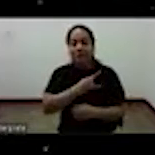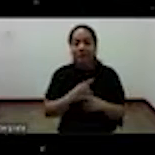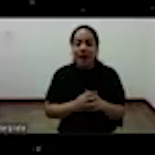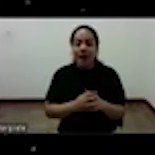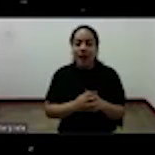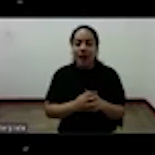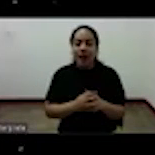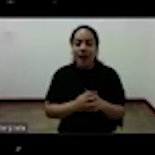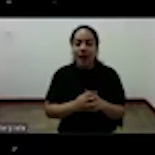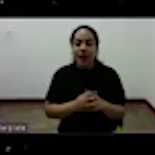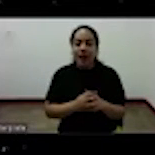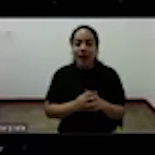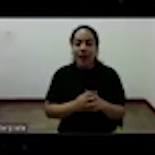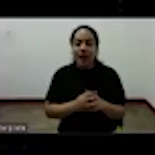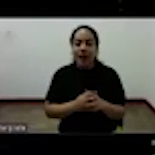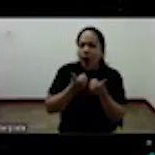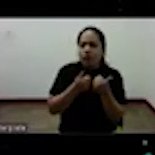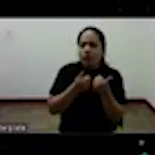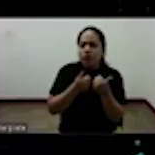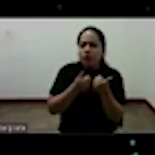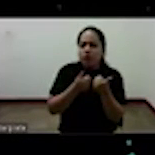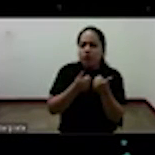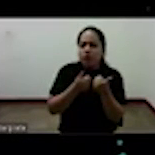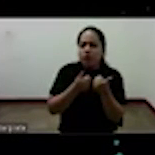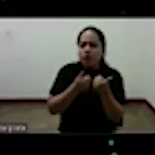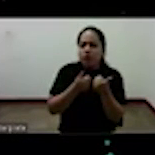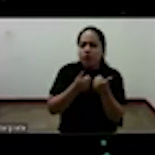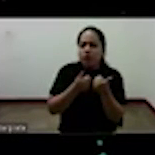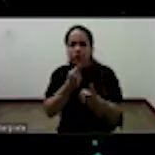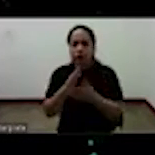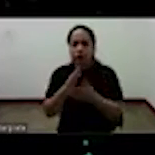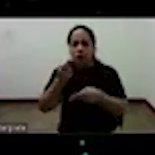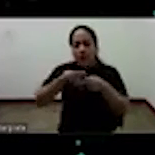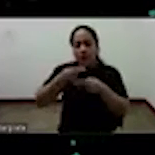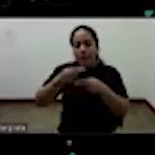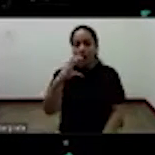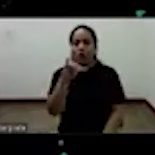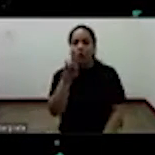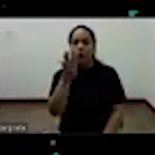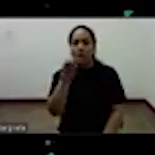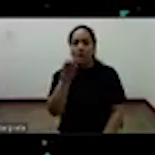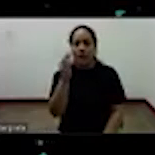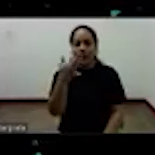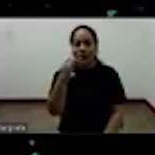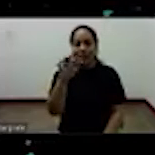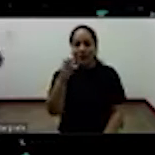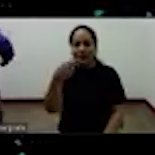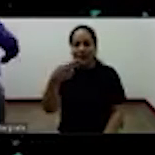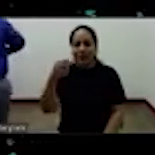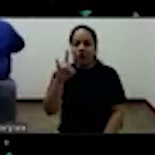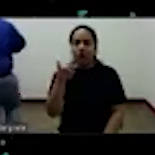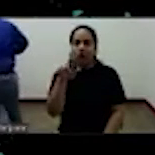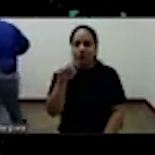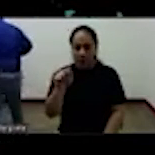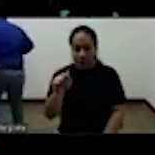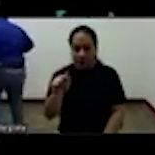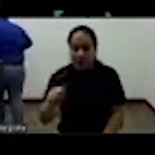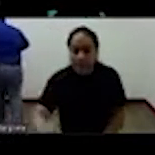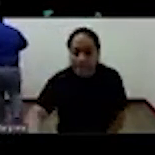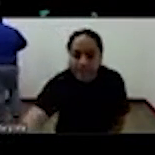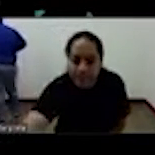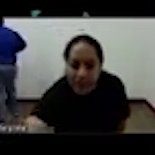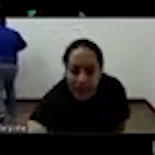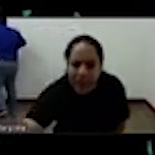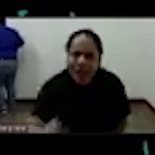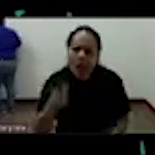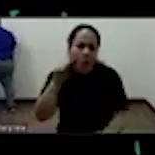tuba. Se llama Tuba Textura. Y es una pieza que tenía la propuesta de llenar esta sala,